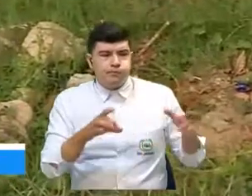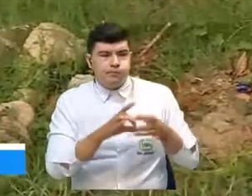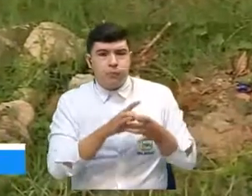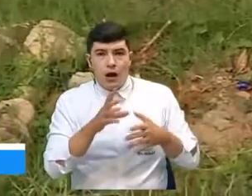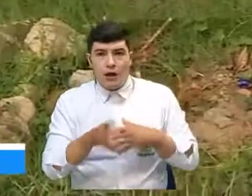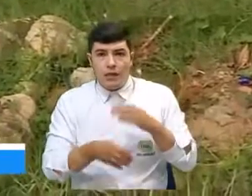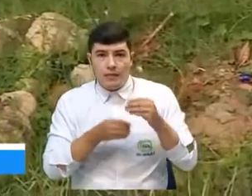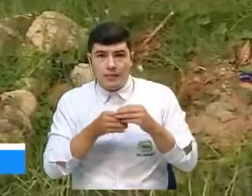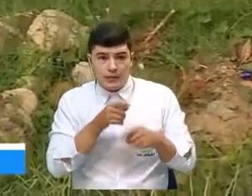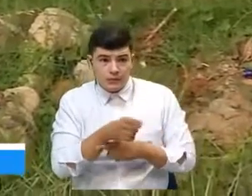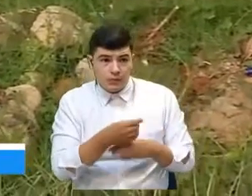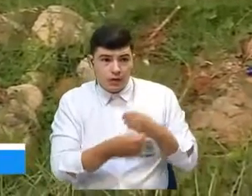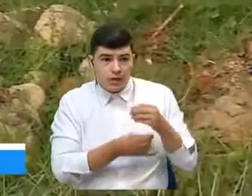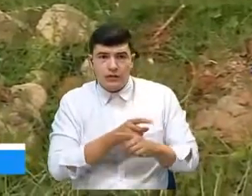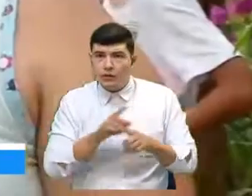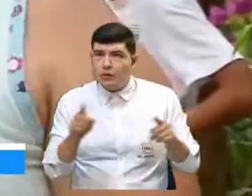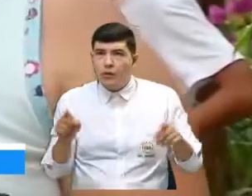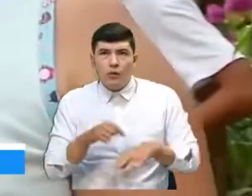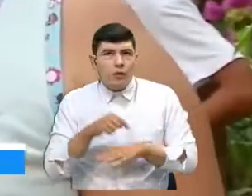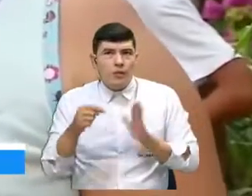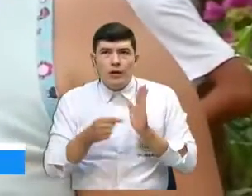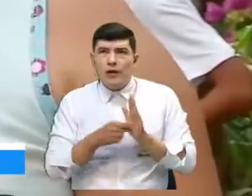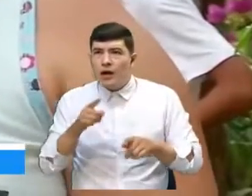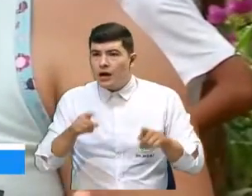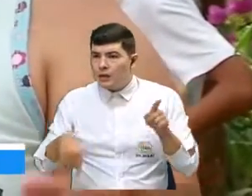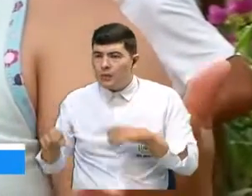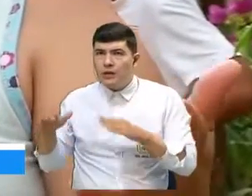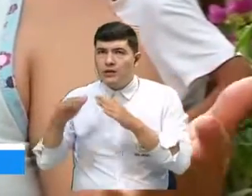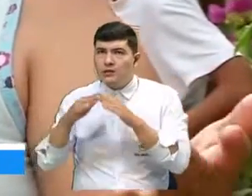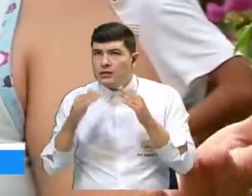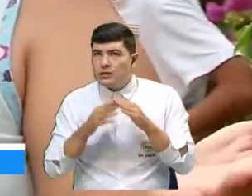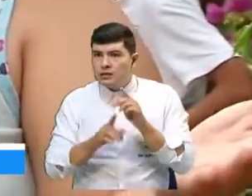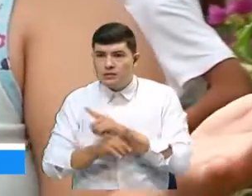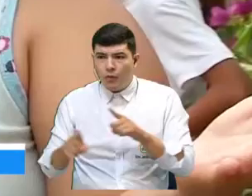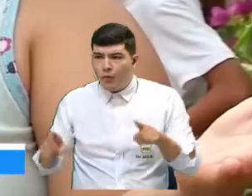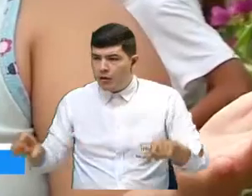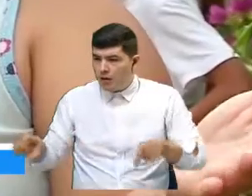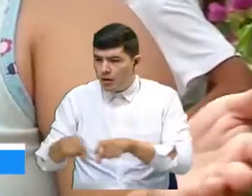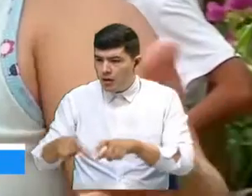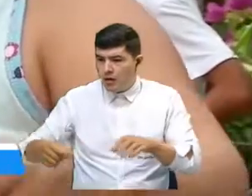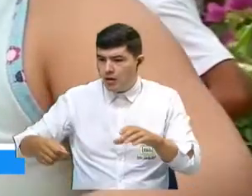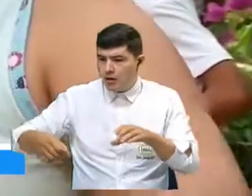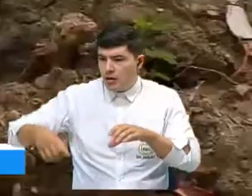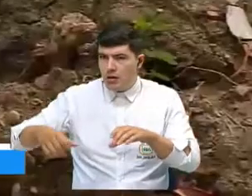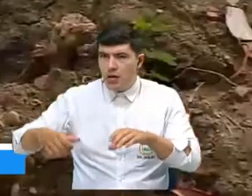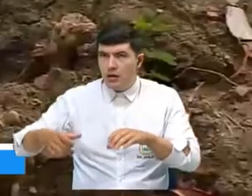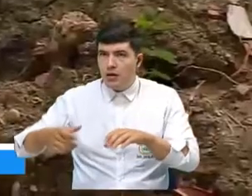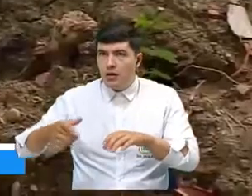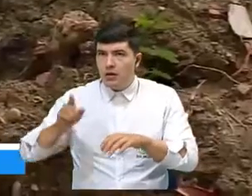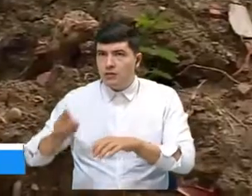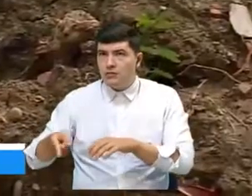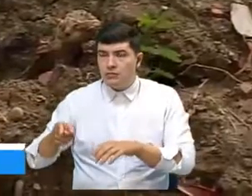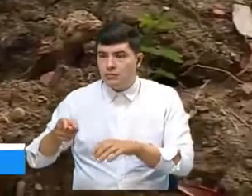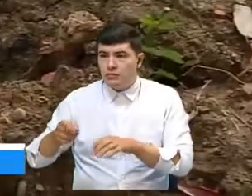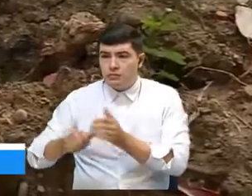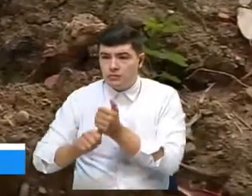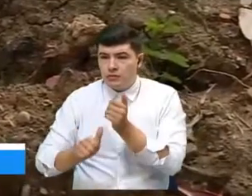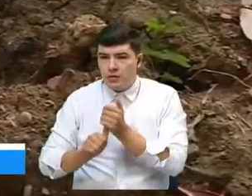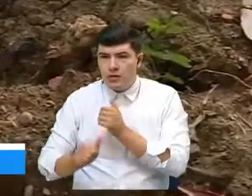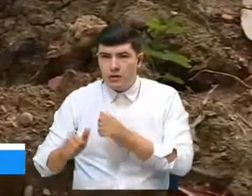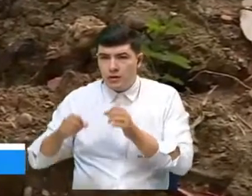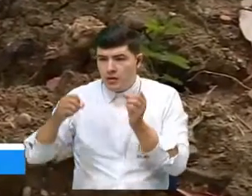alcantarillado que vinieron a hacer nuestra terminado hay unas partes donde donde no donde no llegan o no sea las heces caen en